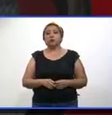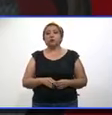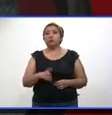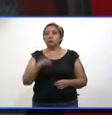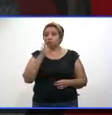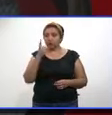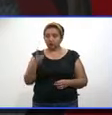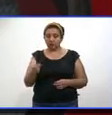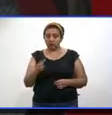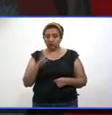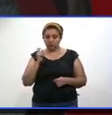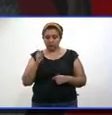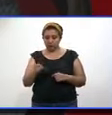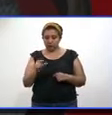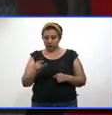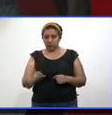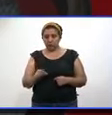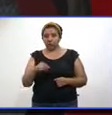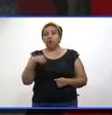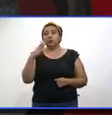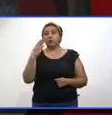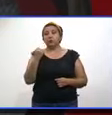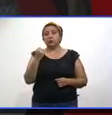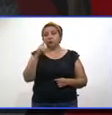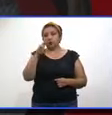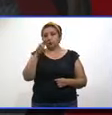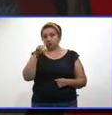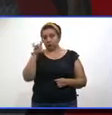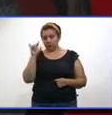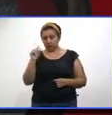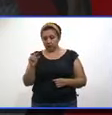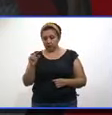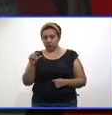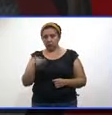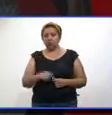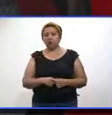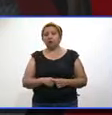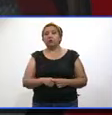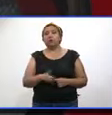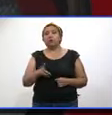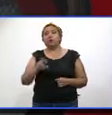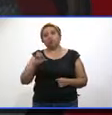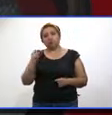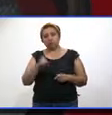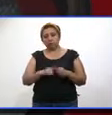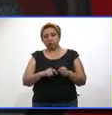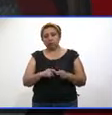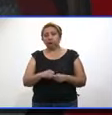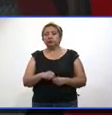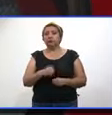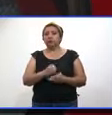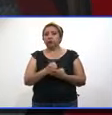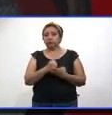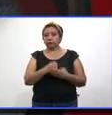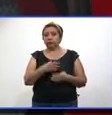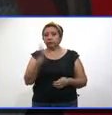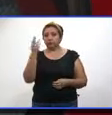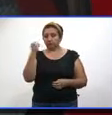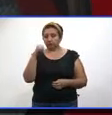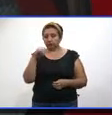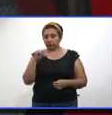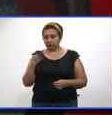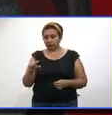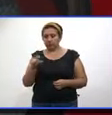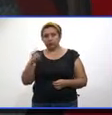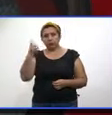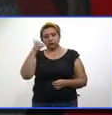casquillos repercutidos, calibre 9 milímetros, y un cartucho color dorado, calibre 9 milímetros,